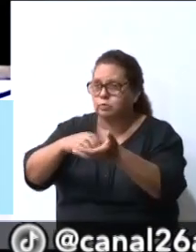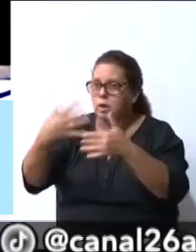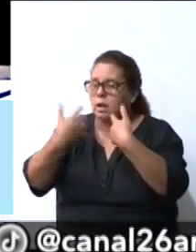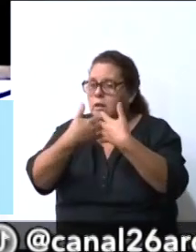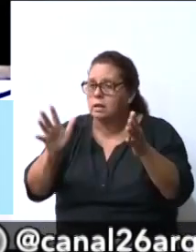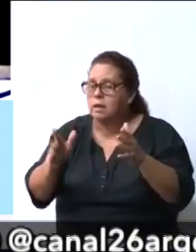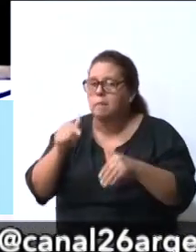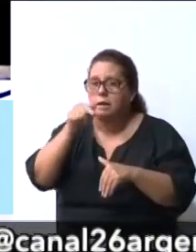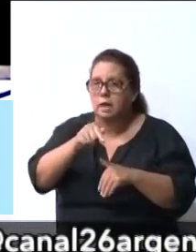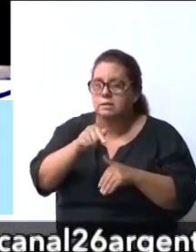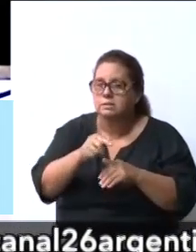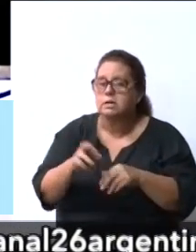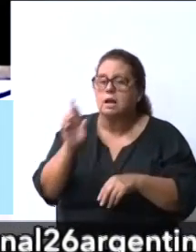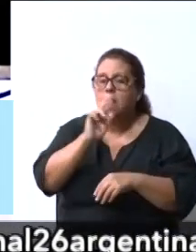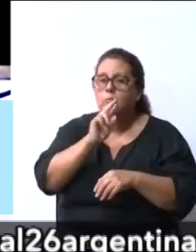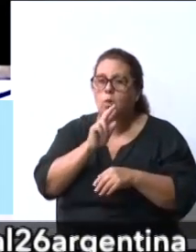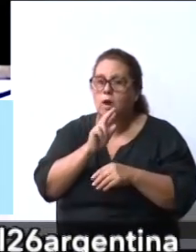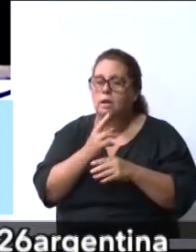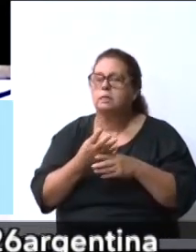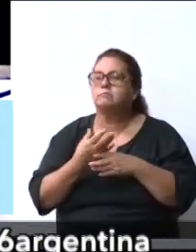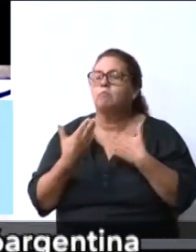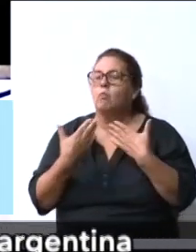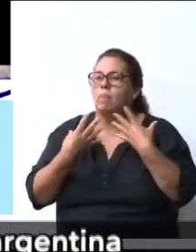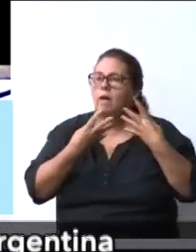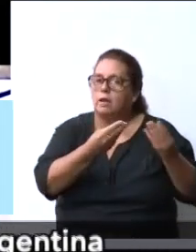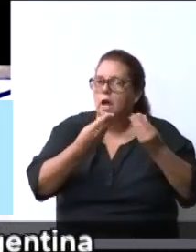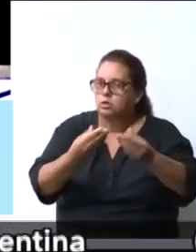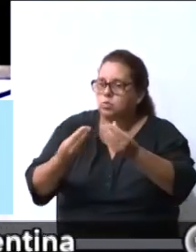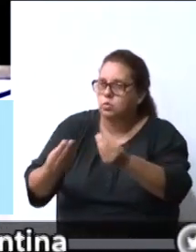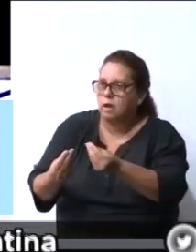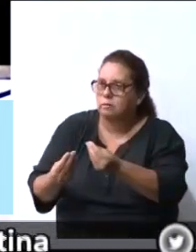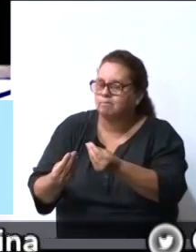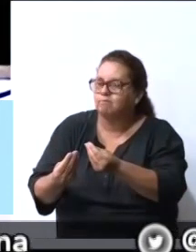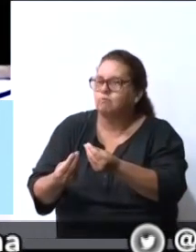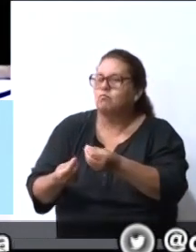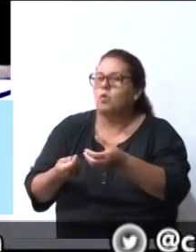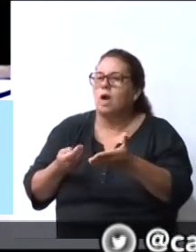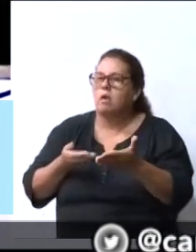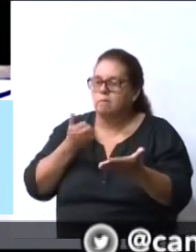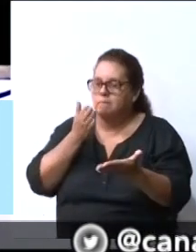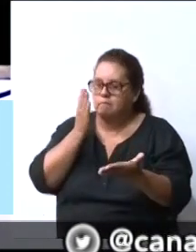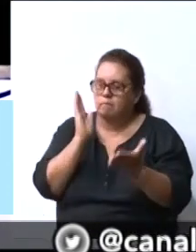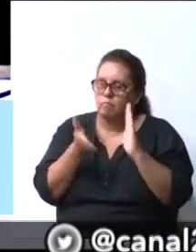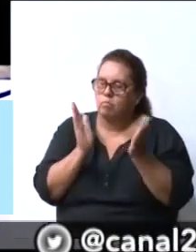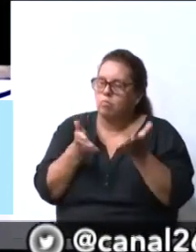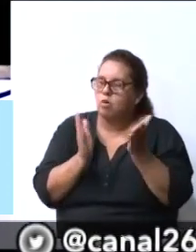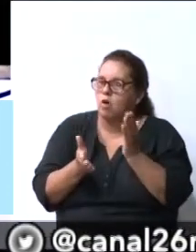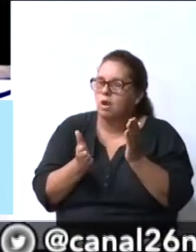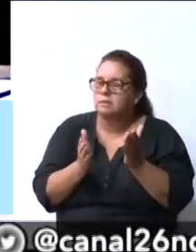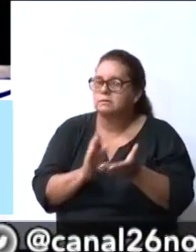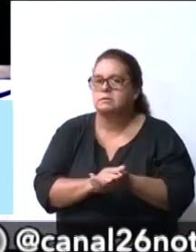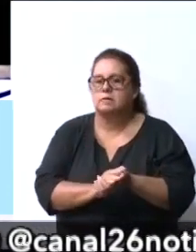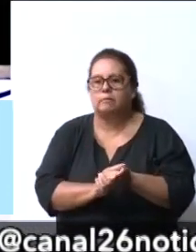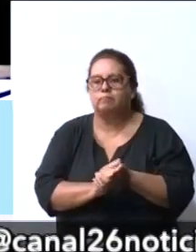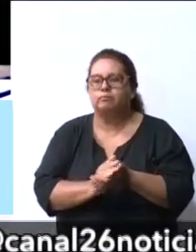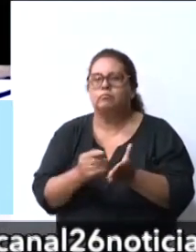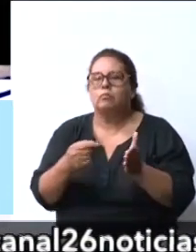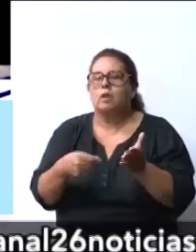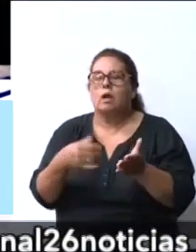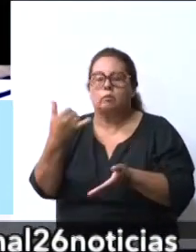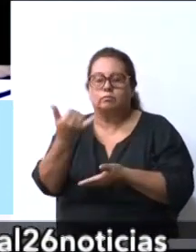mujeres puedan recibir asistencia y asesoramiento en casos de violencia de género. Implementamos la línea 144,